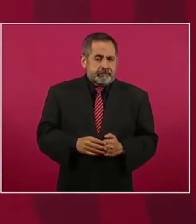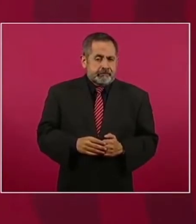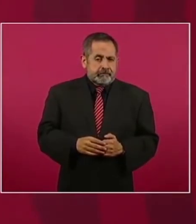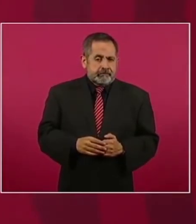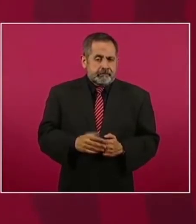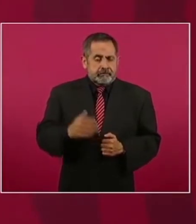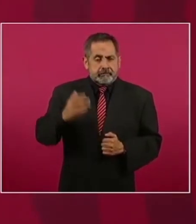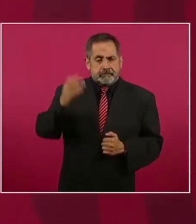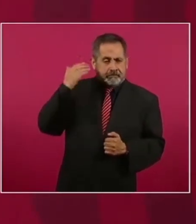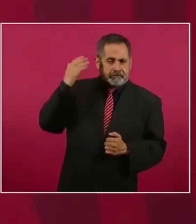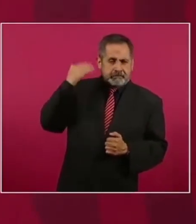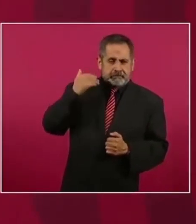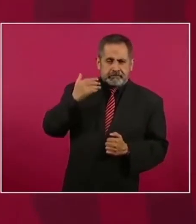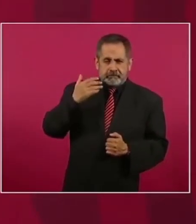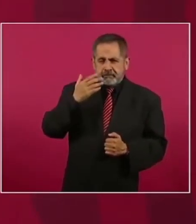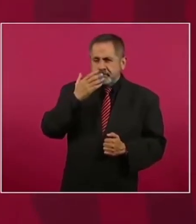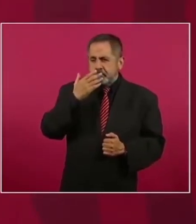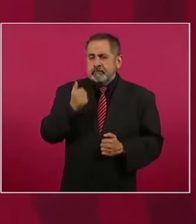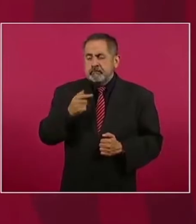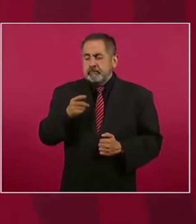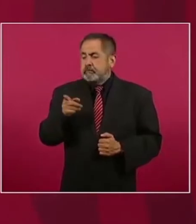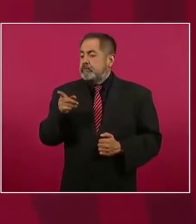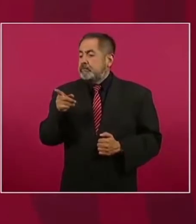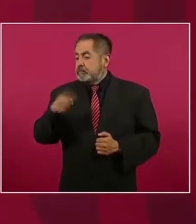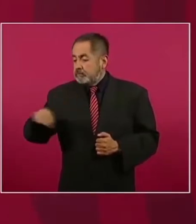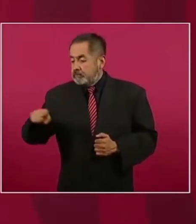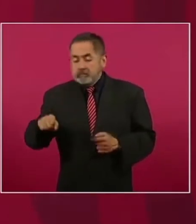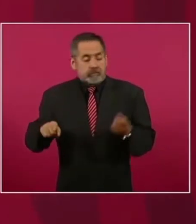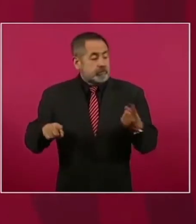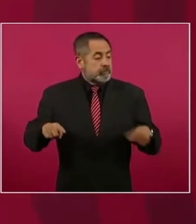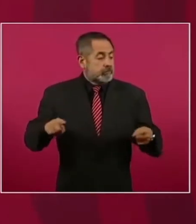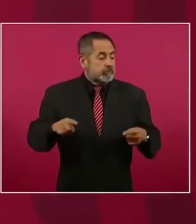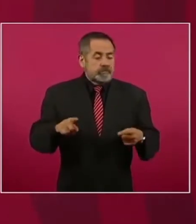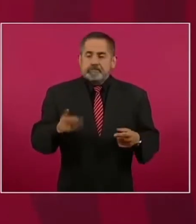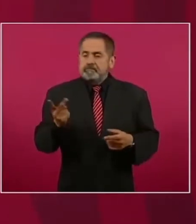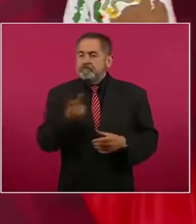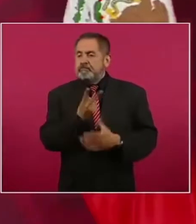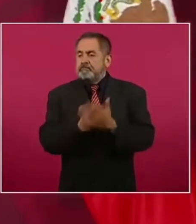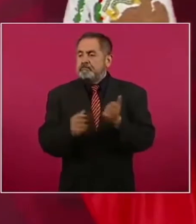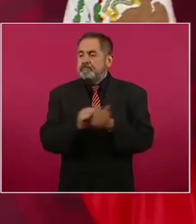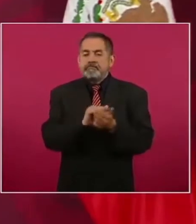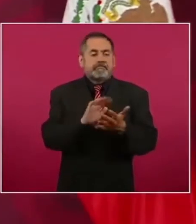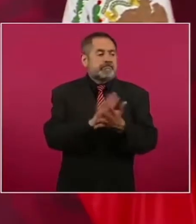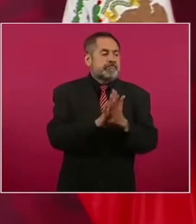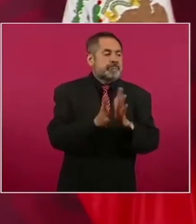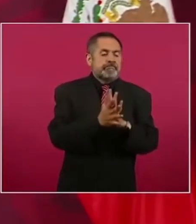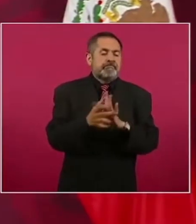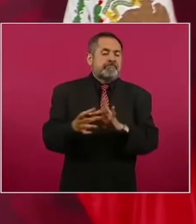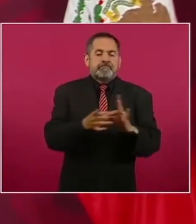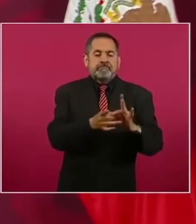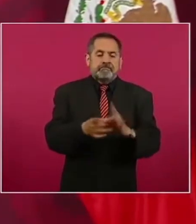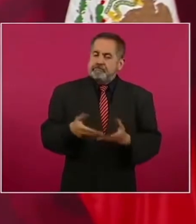no existiese contubernio entre la autoridad y la delincuencia.